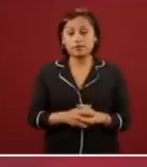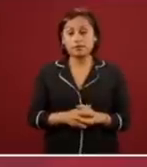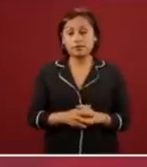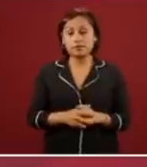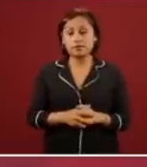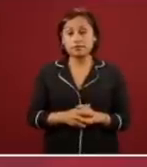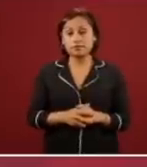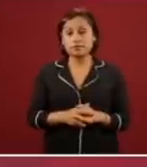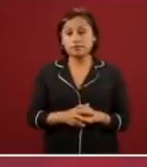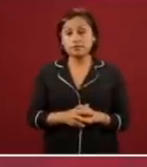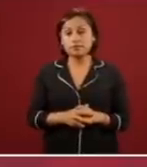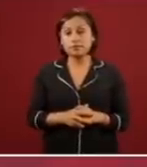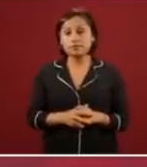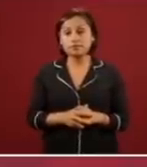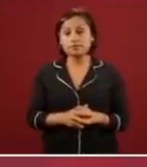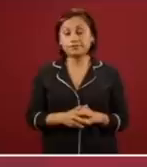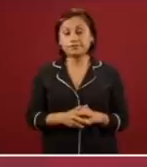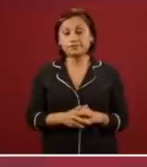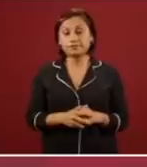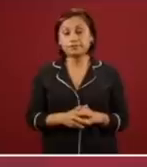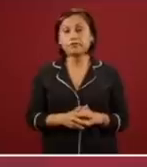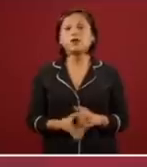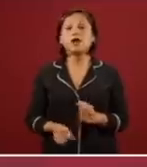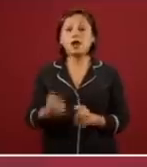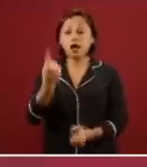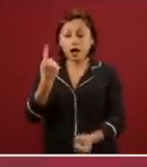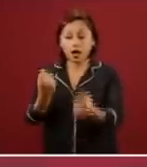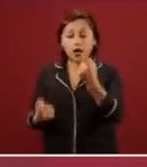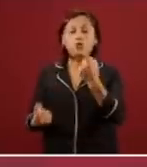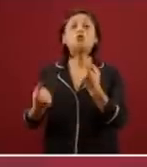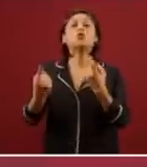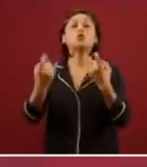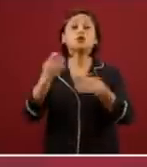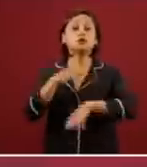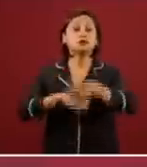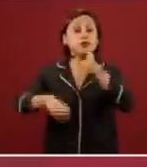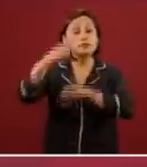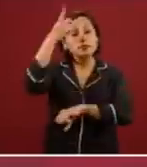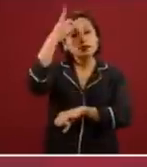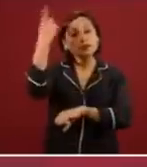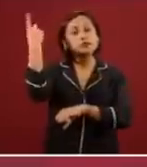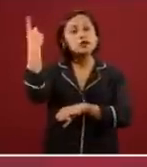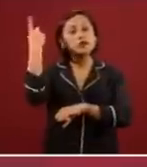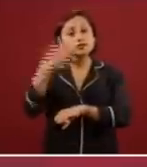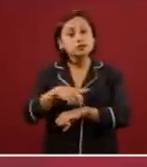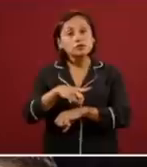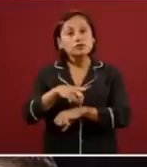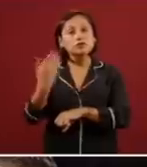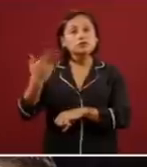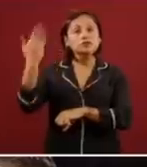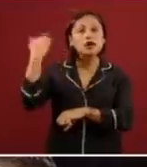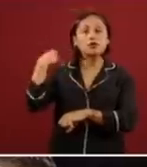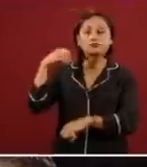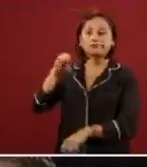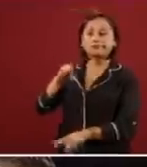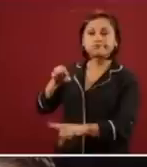fueron engañados y se han acercado para regularizar su situación,